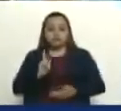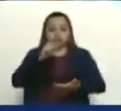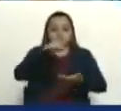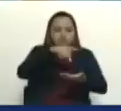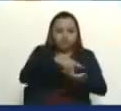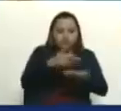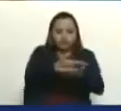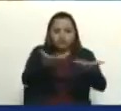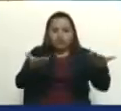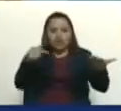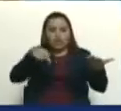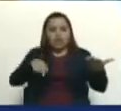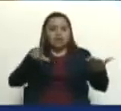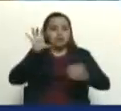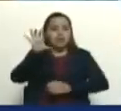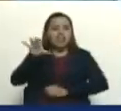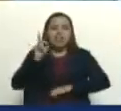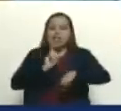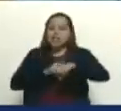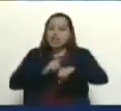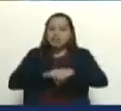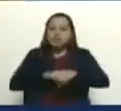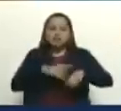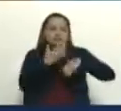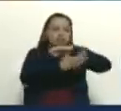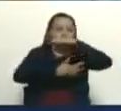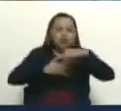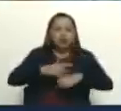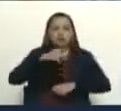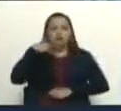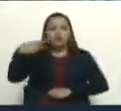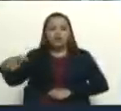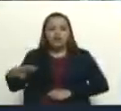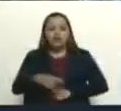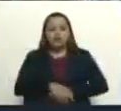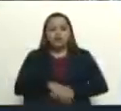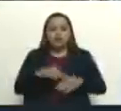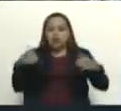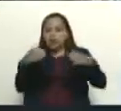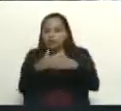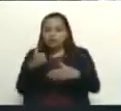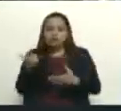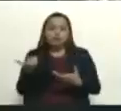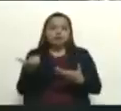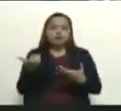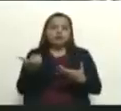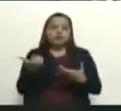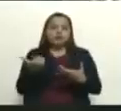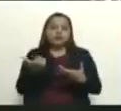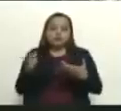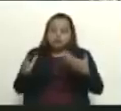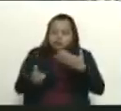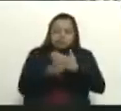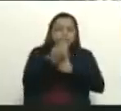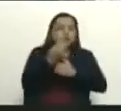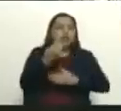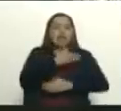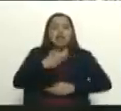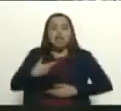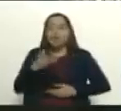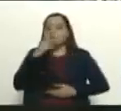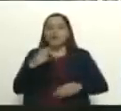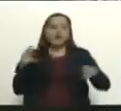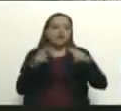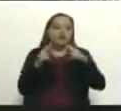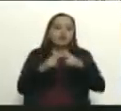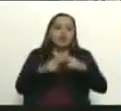en momentos de turbulencia política, donde el fascismo empujaba por desconocer la